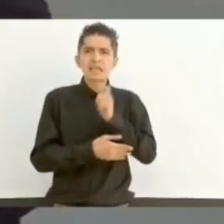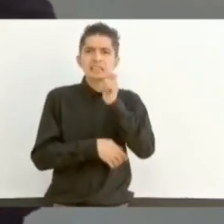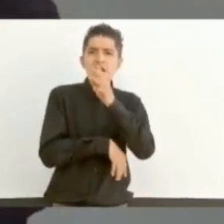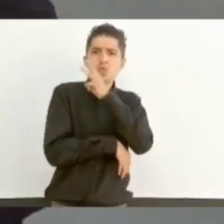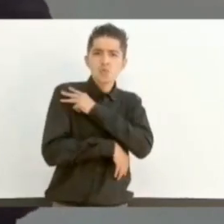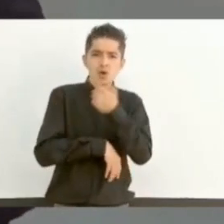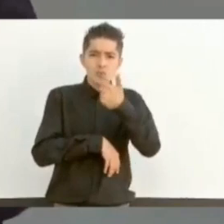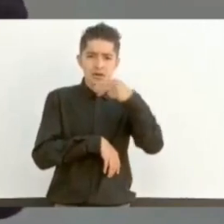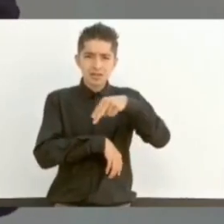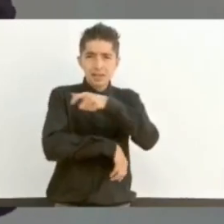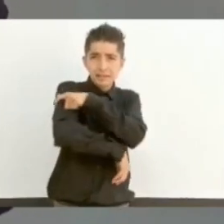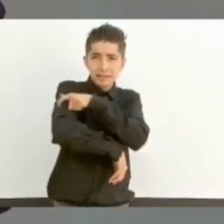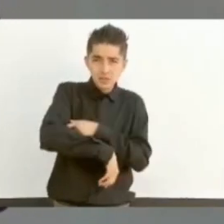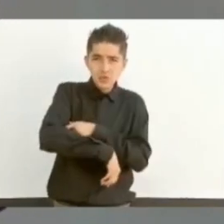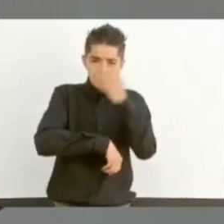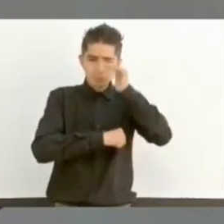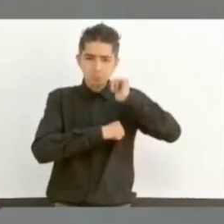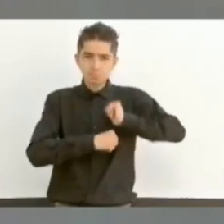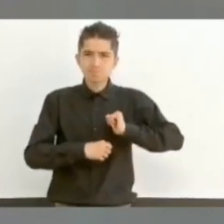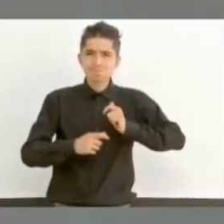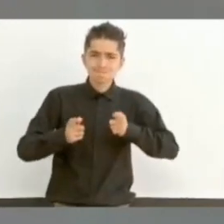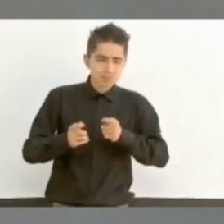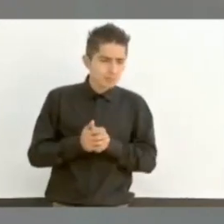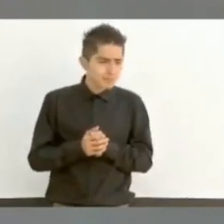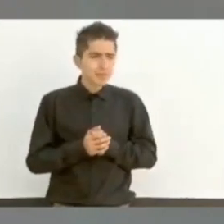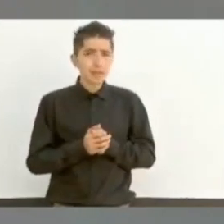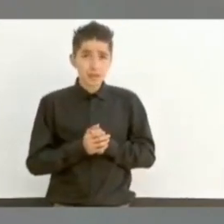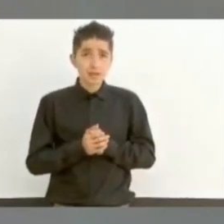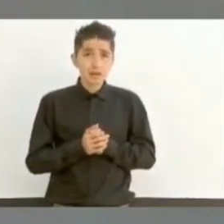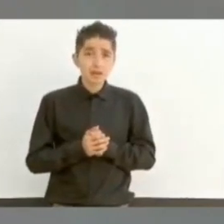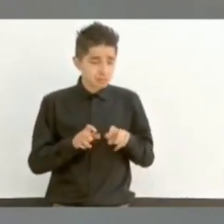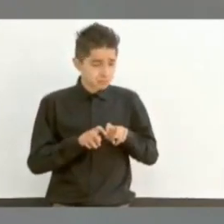comandante de la Guardia Nacional, y